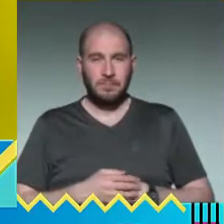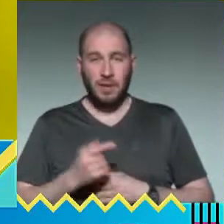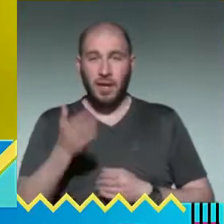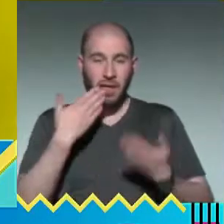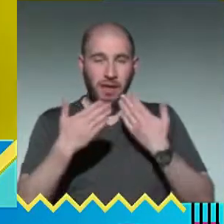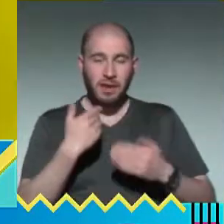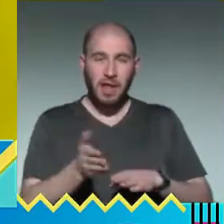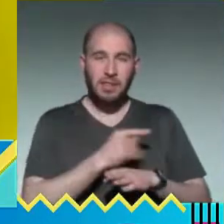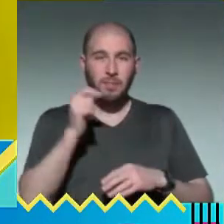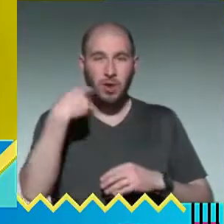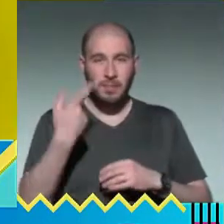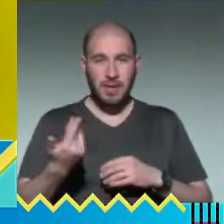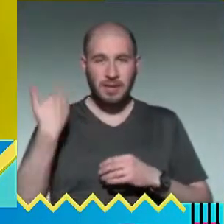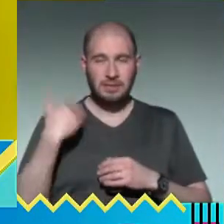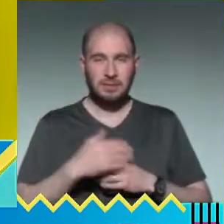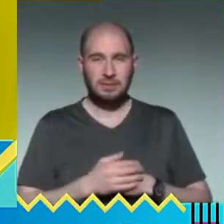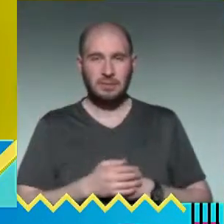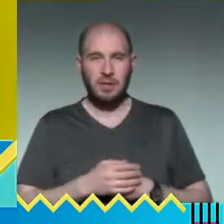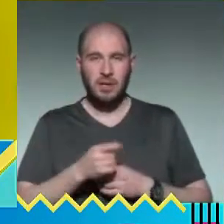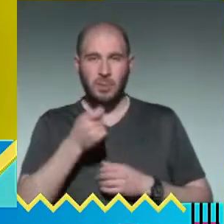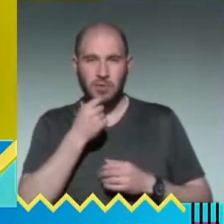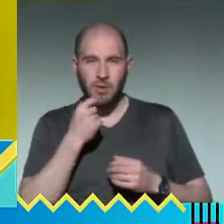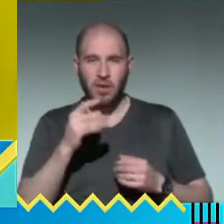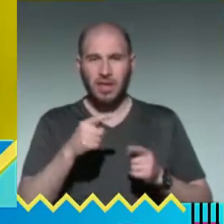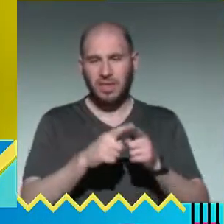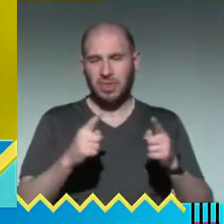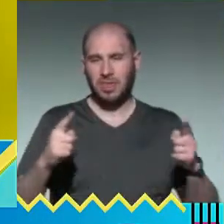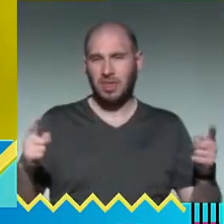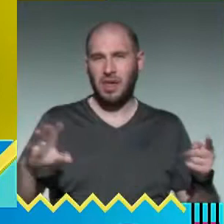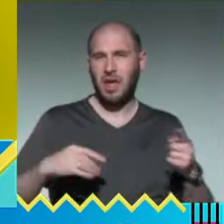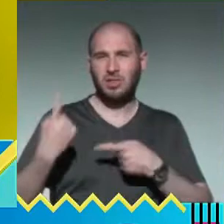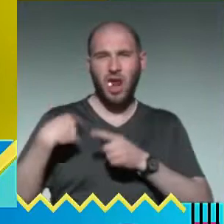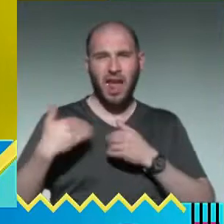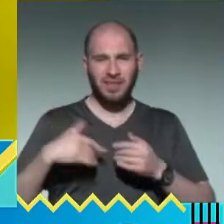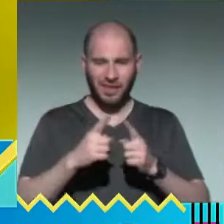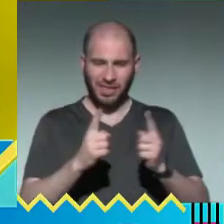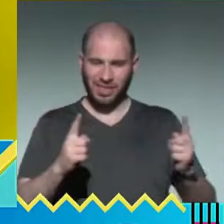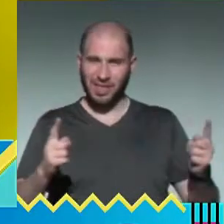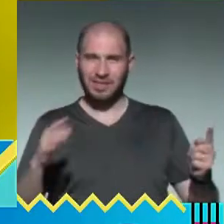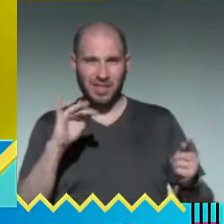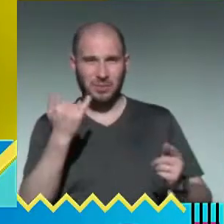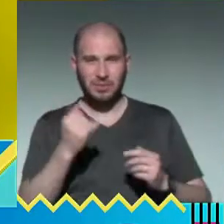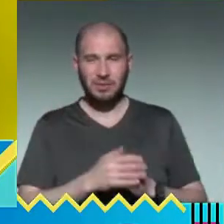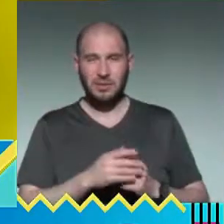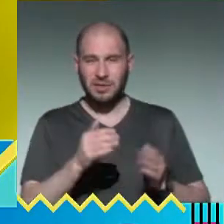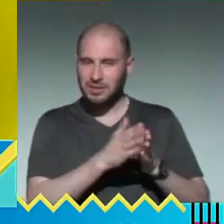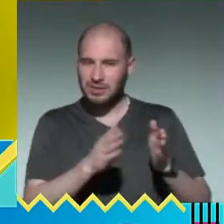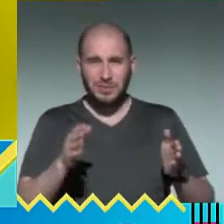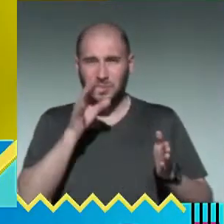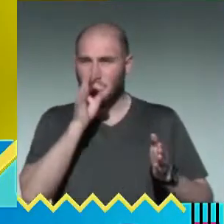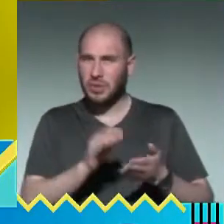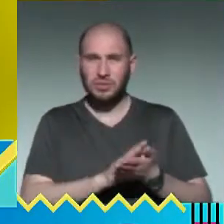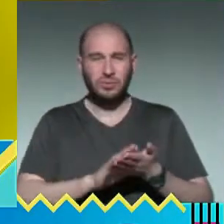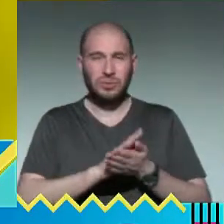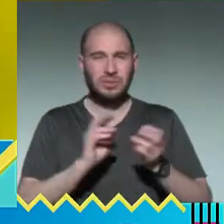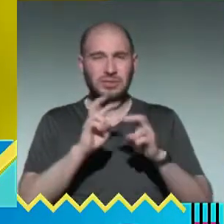un poco en el programa pasado, cuando uno mira la larga línea y la historia de Argentina, se da cuenta de que nunca hemos logrado resolver